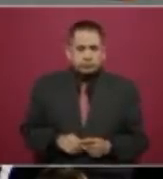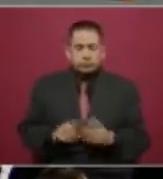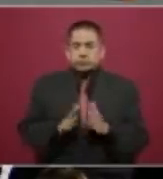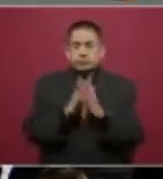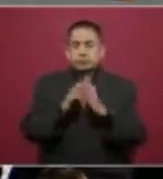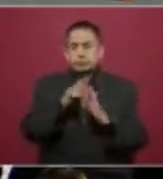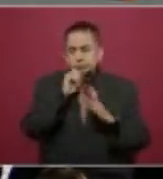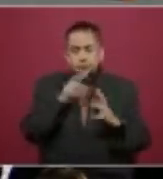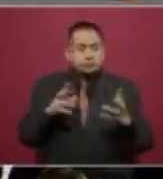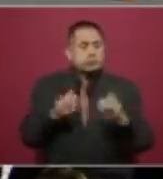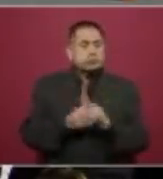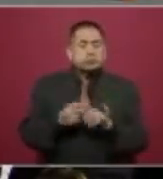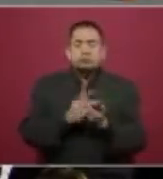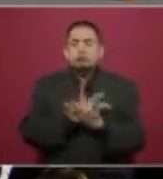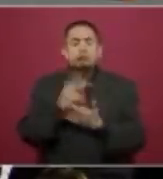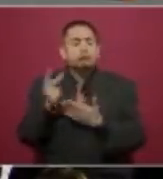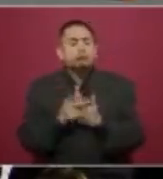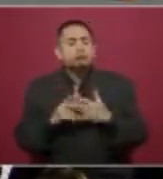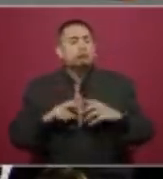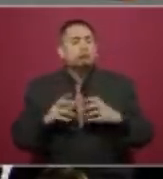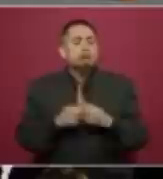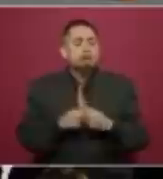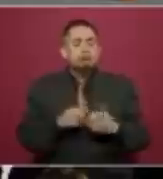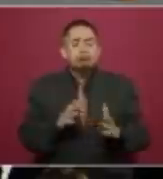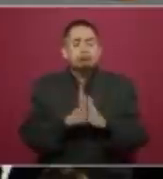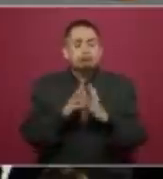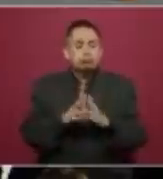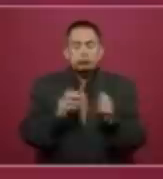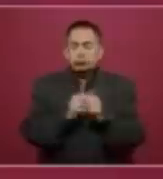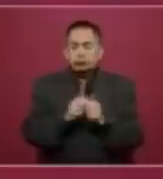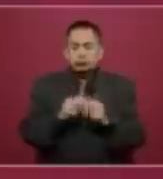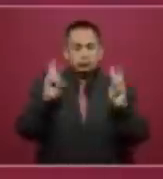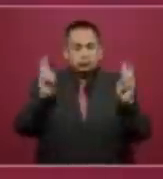participando en los programas de bienestar,